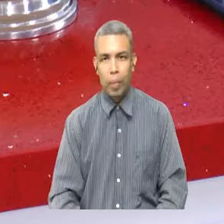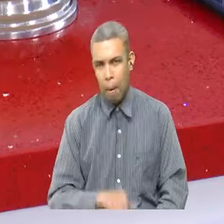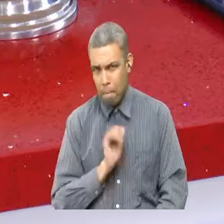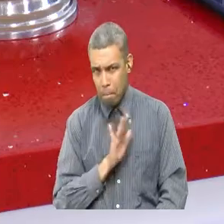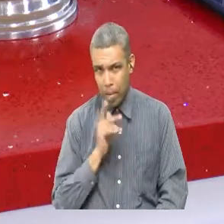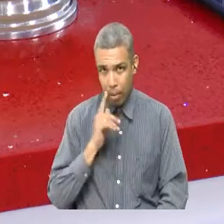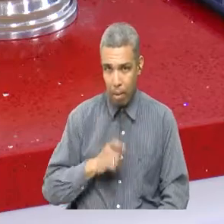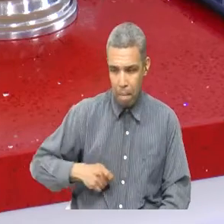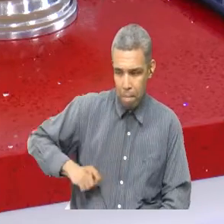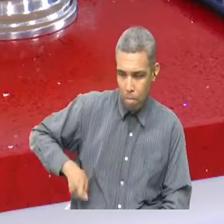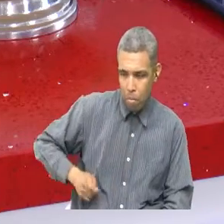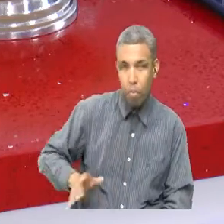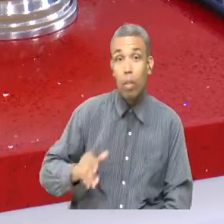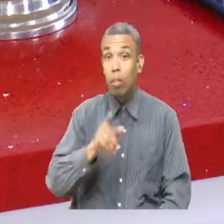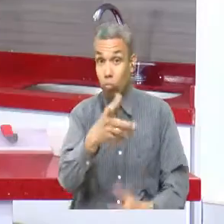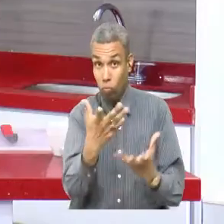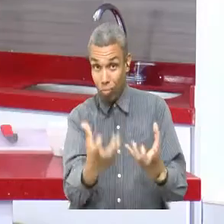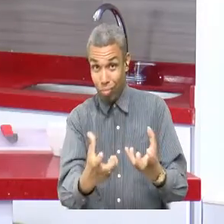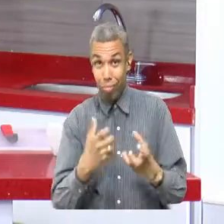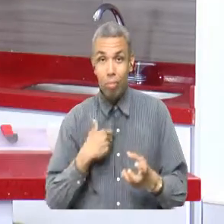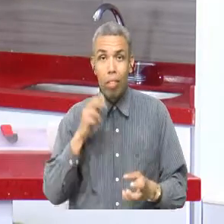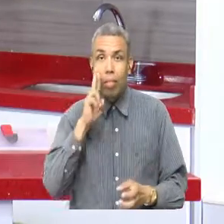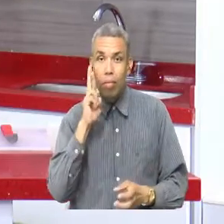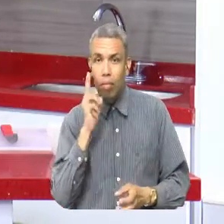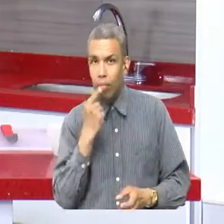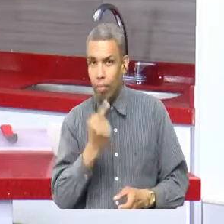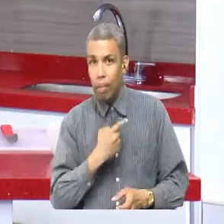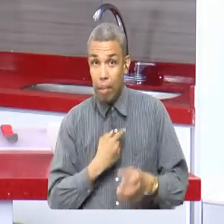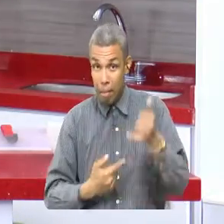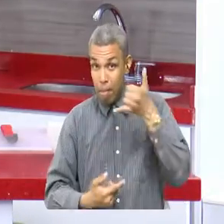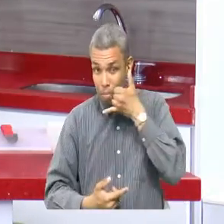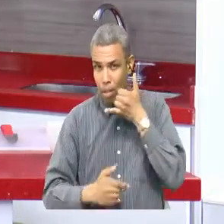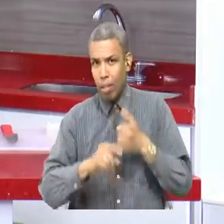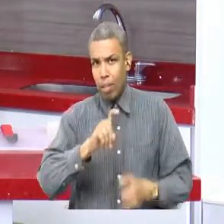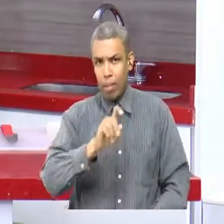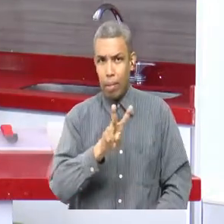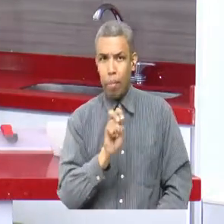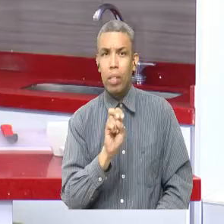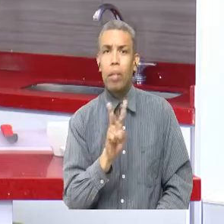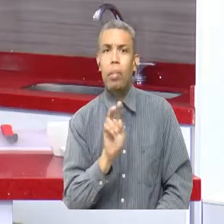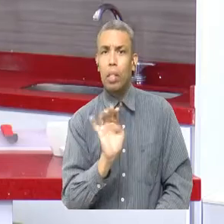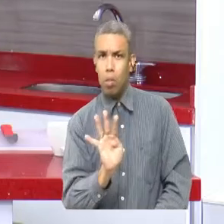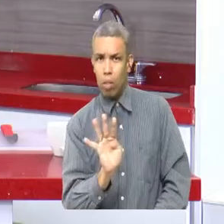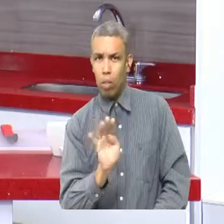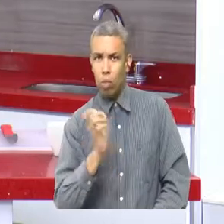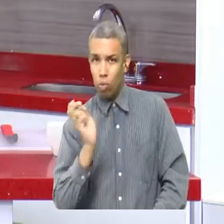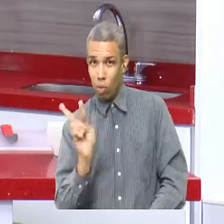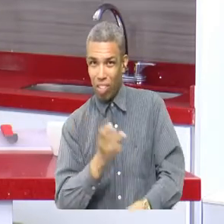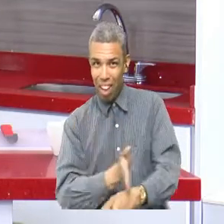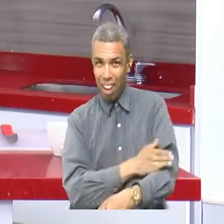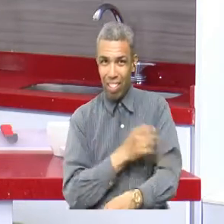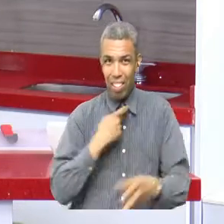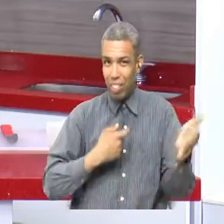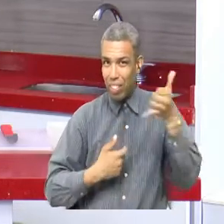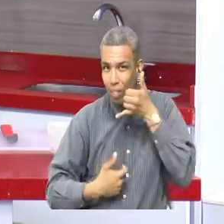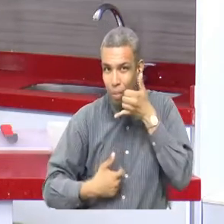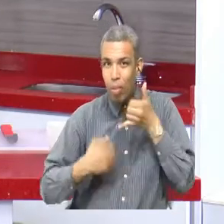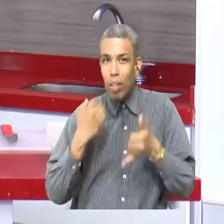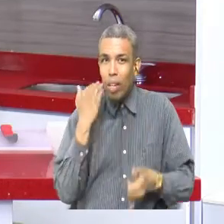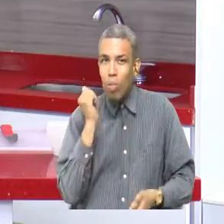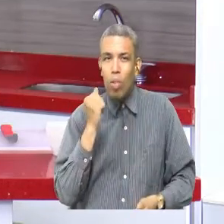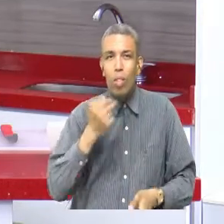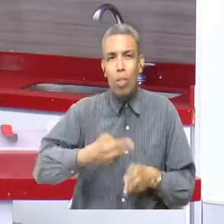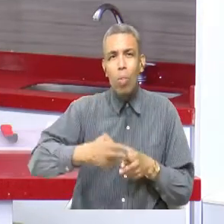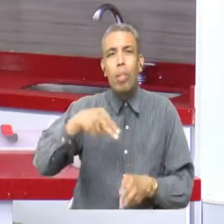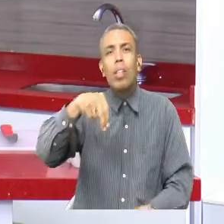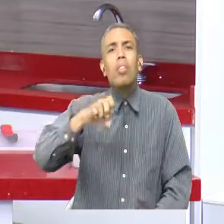ya saben, línea de participación 620-2412 para que ustedes marquen ya, así como lo acabo de hacer Norita, y se comuniquen con nosotros y nos digan qué tan buenos